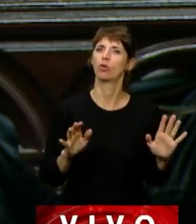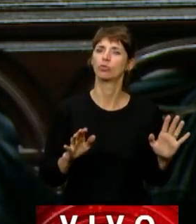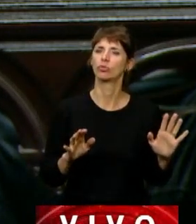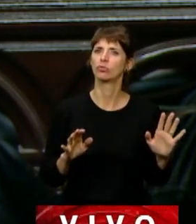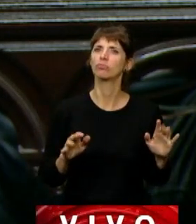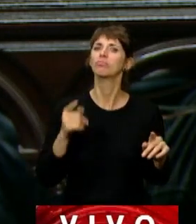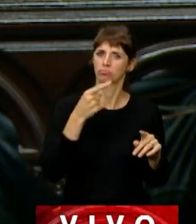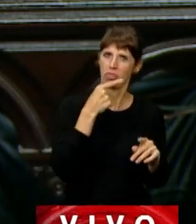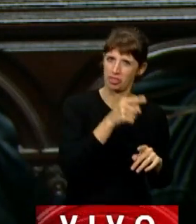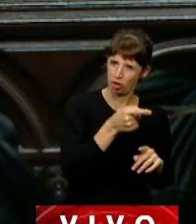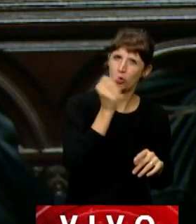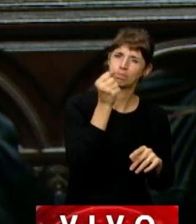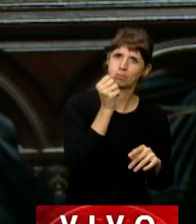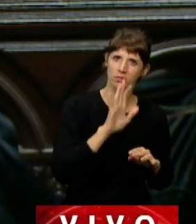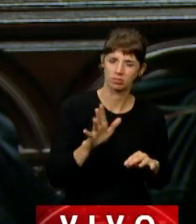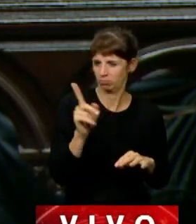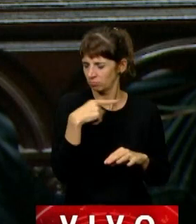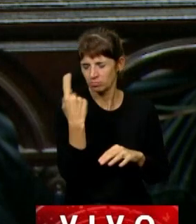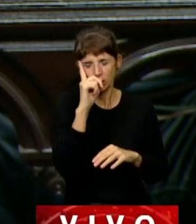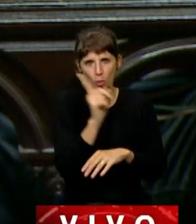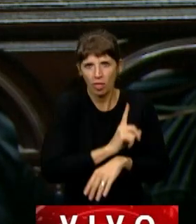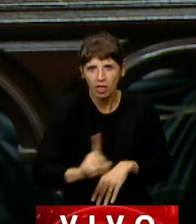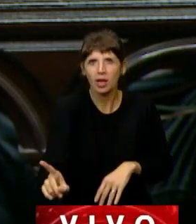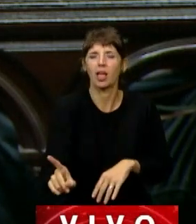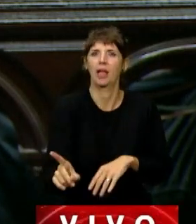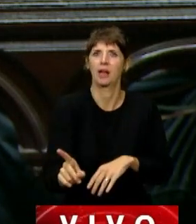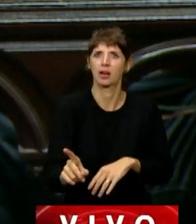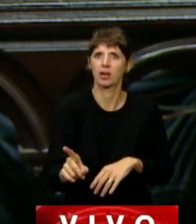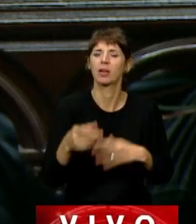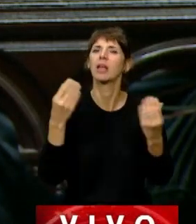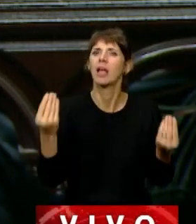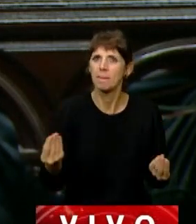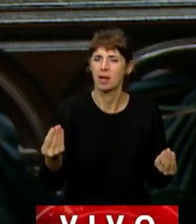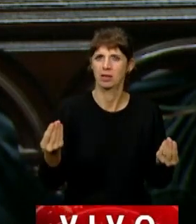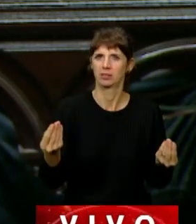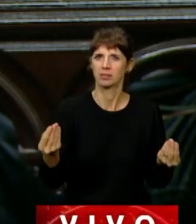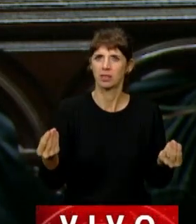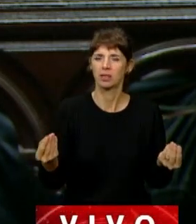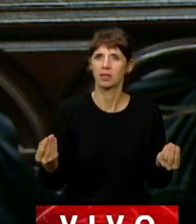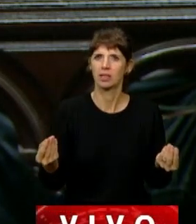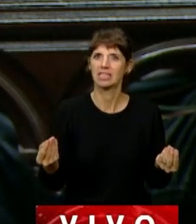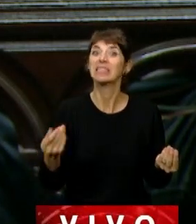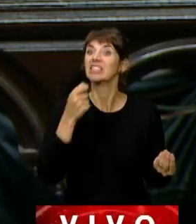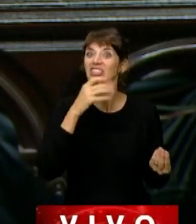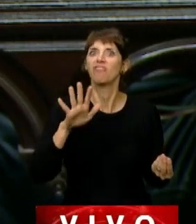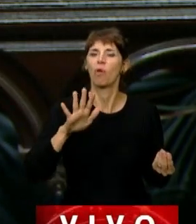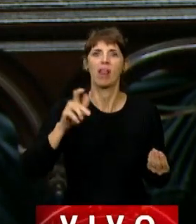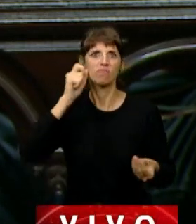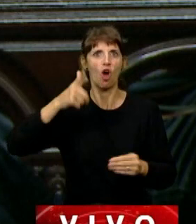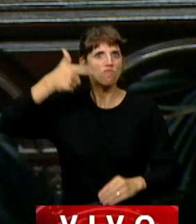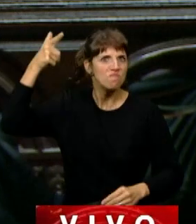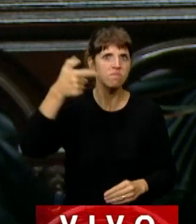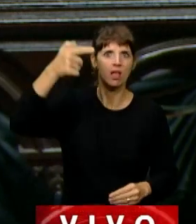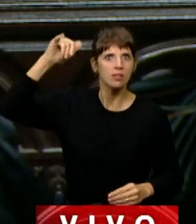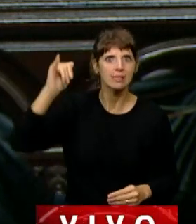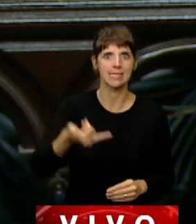lo dijo hoy, es impensable las consecuencias, son impensables las consecuencias si el desenlace hubiera sido